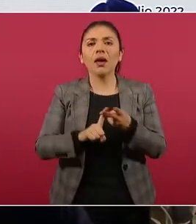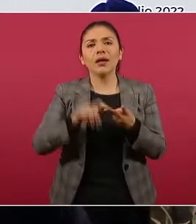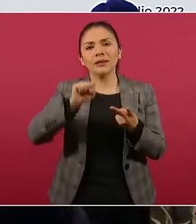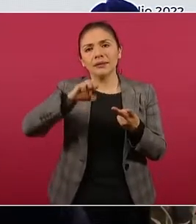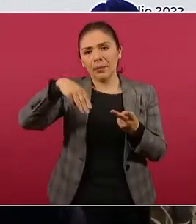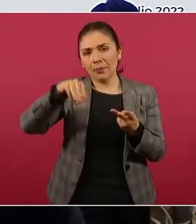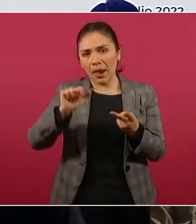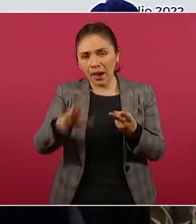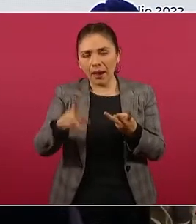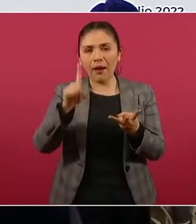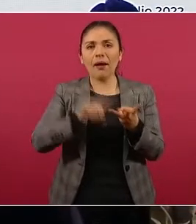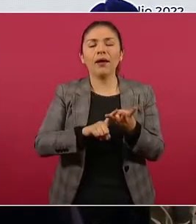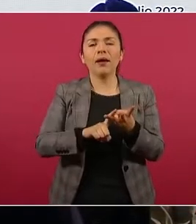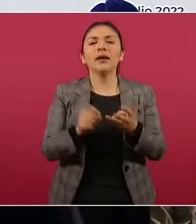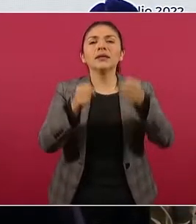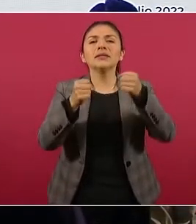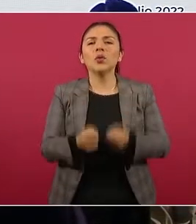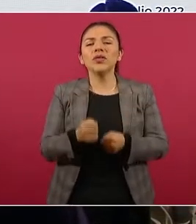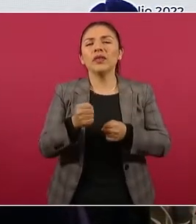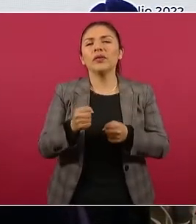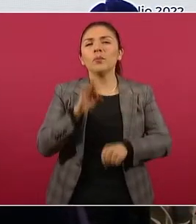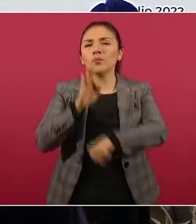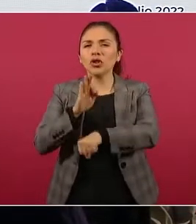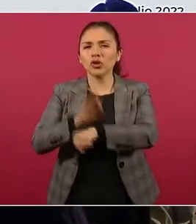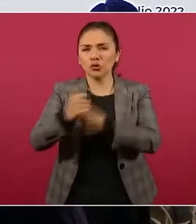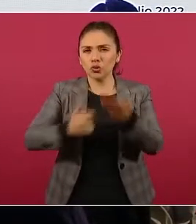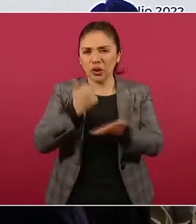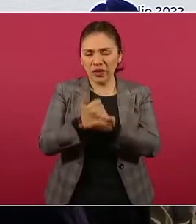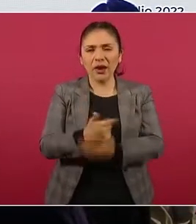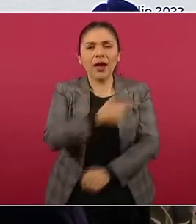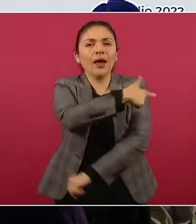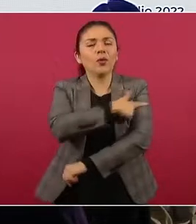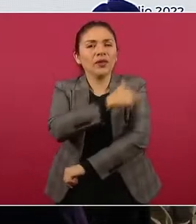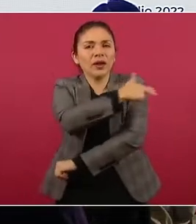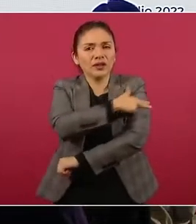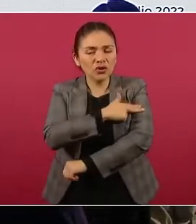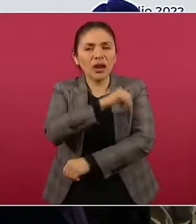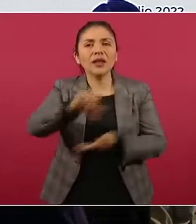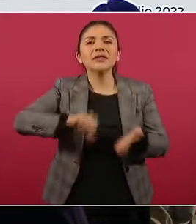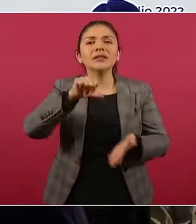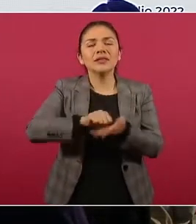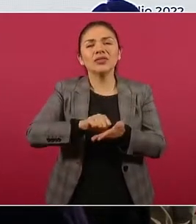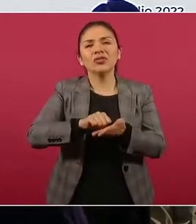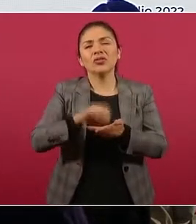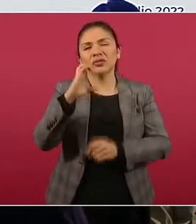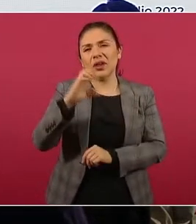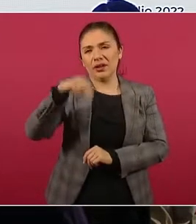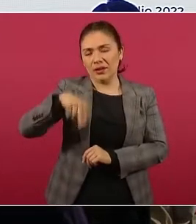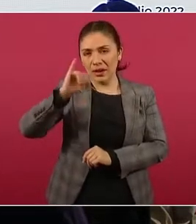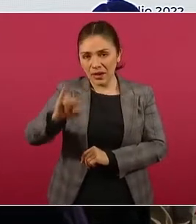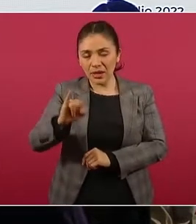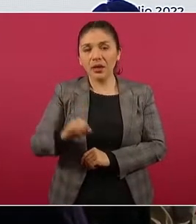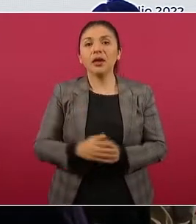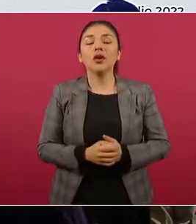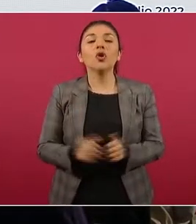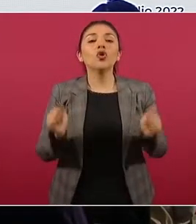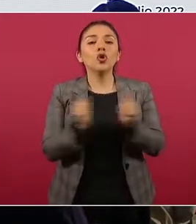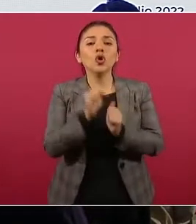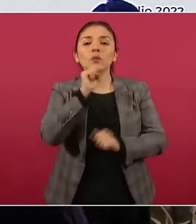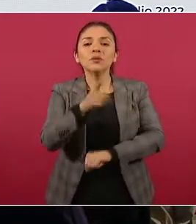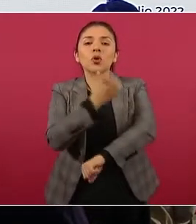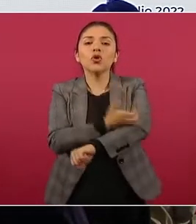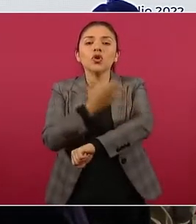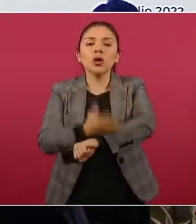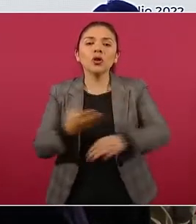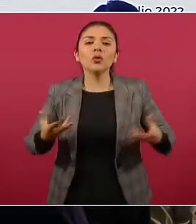Marina, Seguridad y Protección Ciudadana, Guardia Nacional, Centro Nacional de Inteligencia, con la coordinación